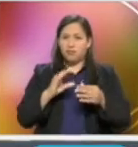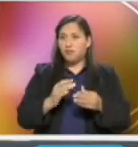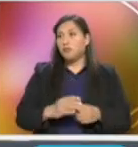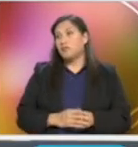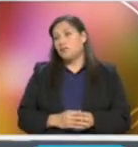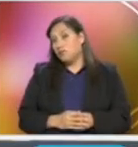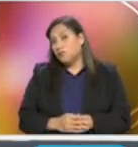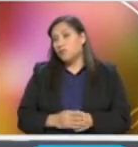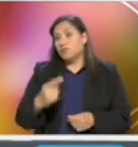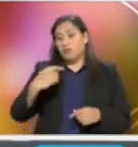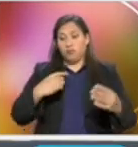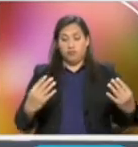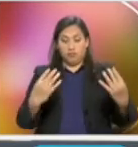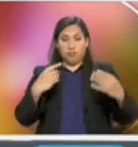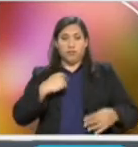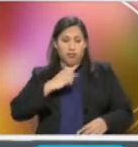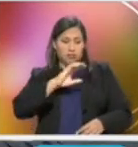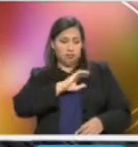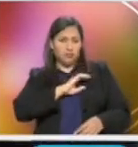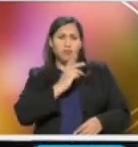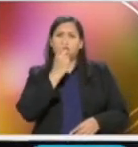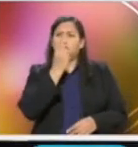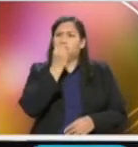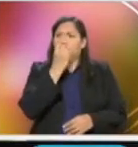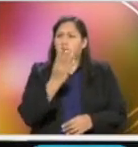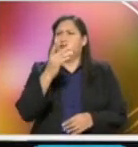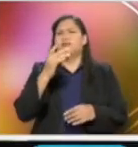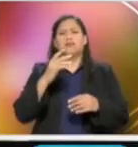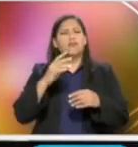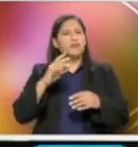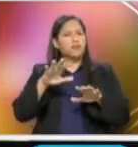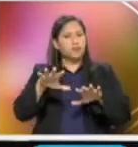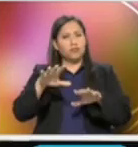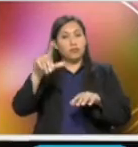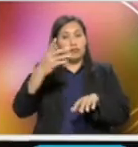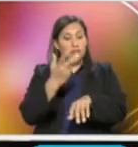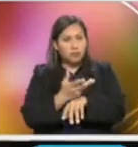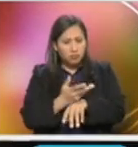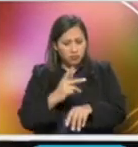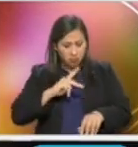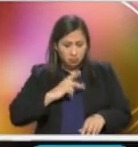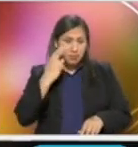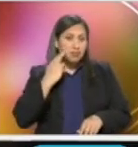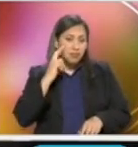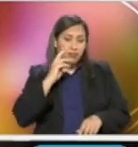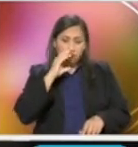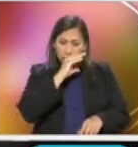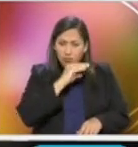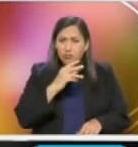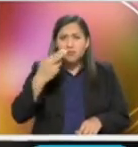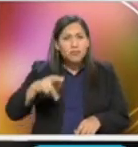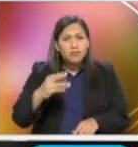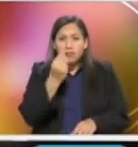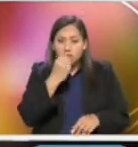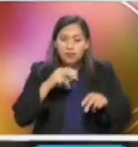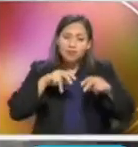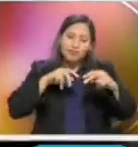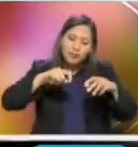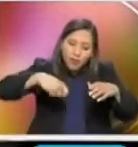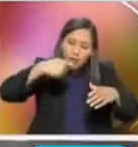a mí me adoran y todos dicen que soy una maravilla y una leyenda americana, y sin embargo por mi color no puedo comer en un restaurante, por ejemplo,